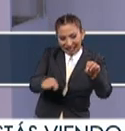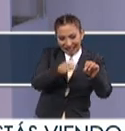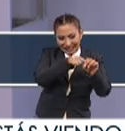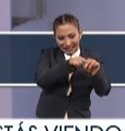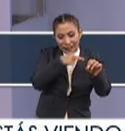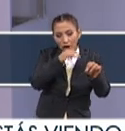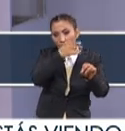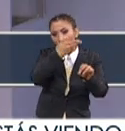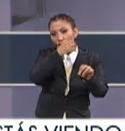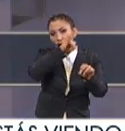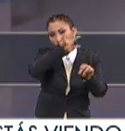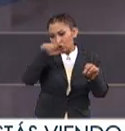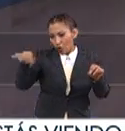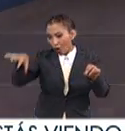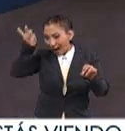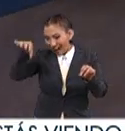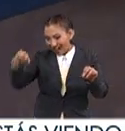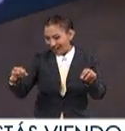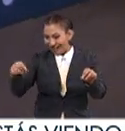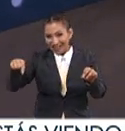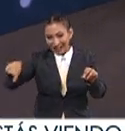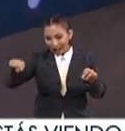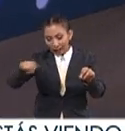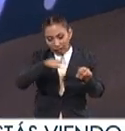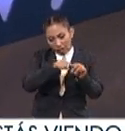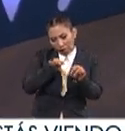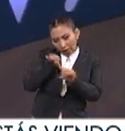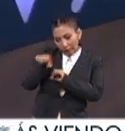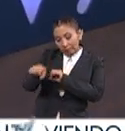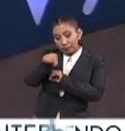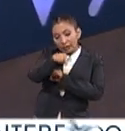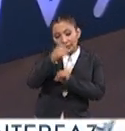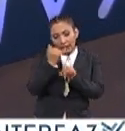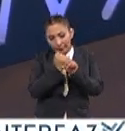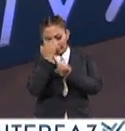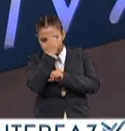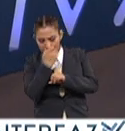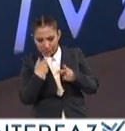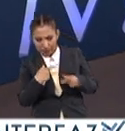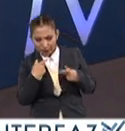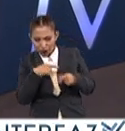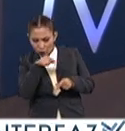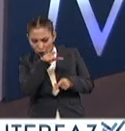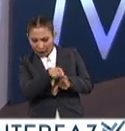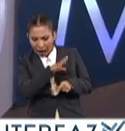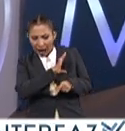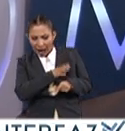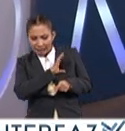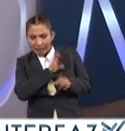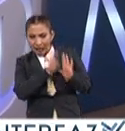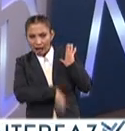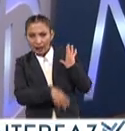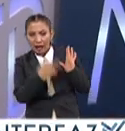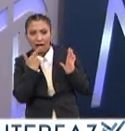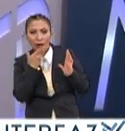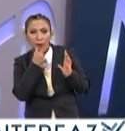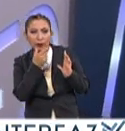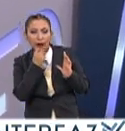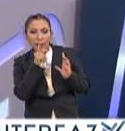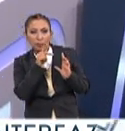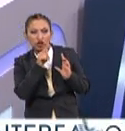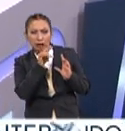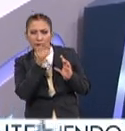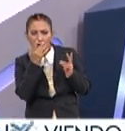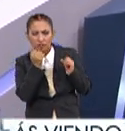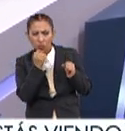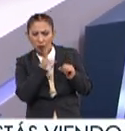que descubrió Honjo. Y están estudiando pacientes, si no me equivoco, con cáncer de próstata. No estoy